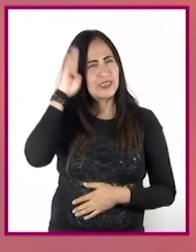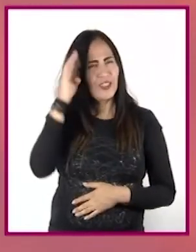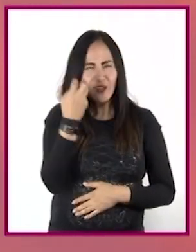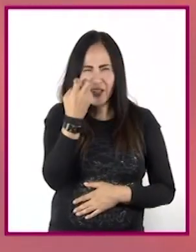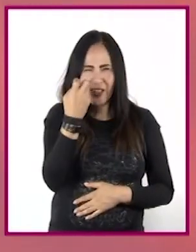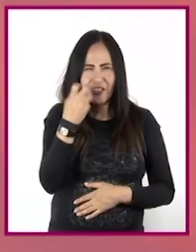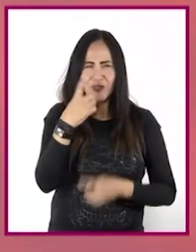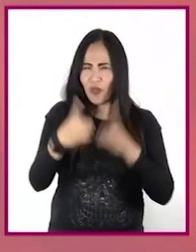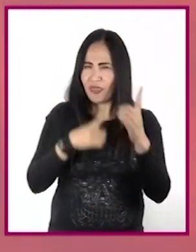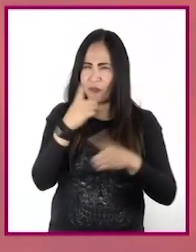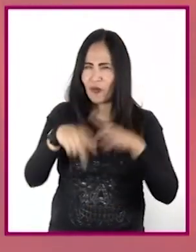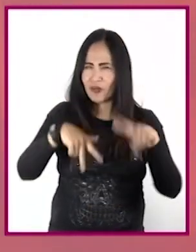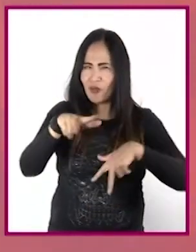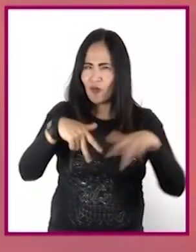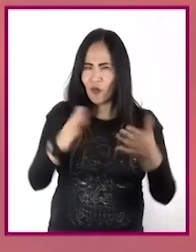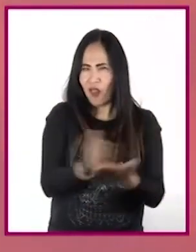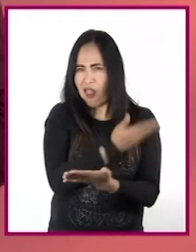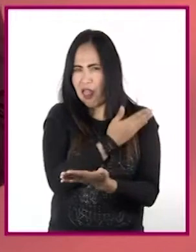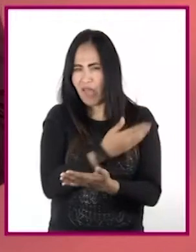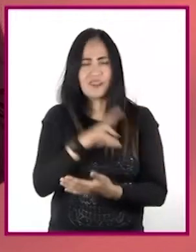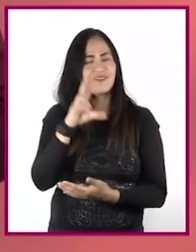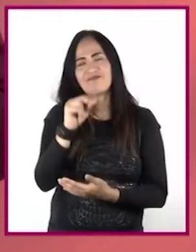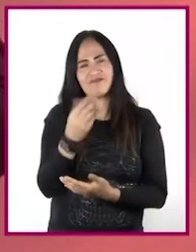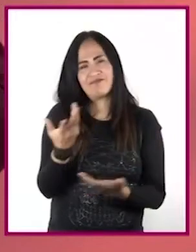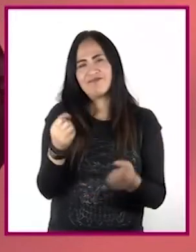como el fútbol estaría exento? Por supuesto que no.